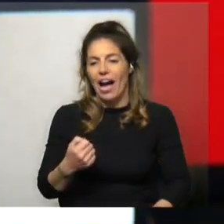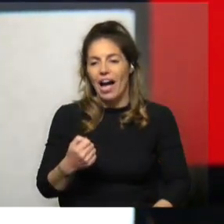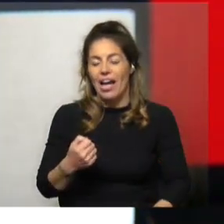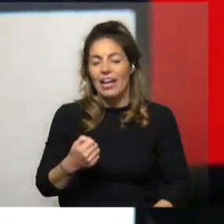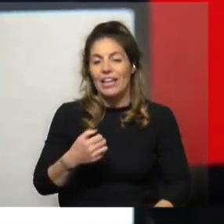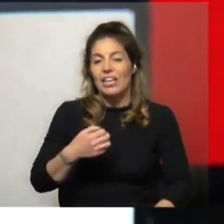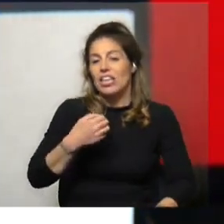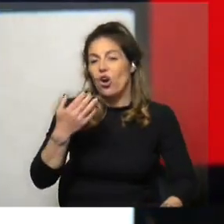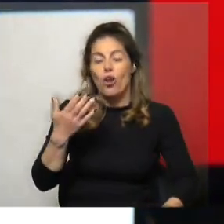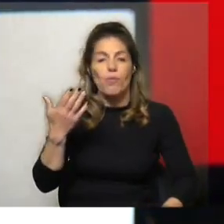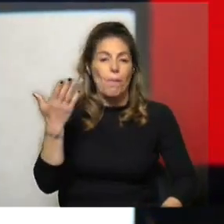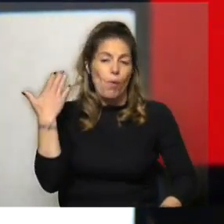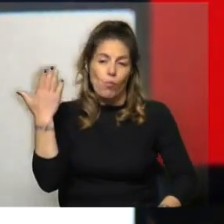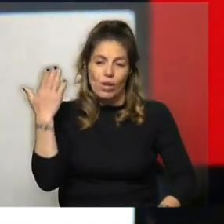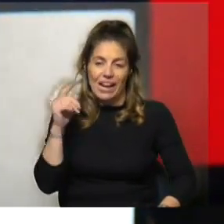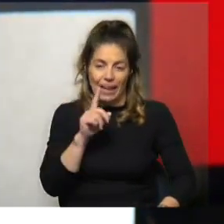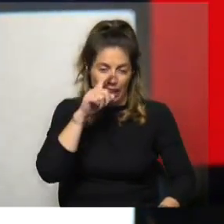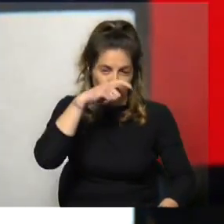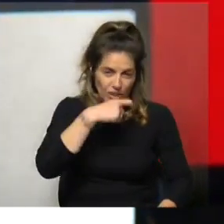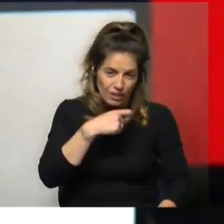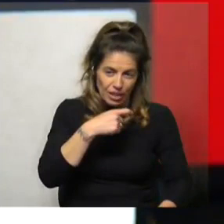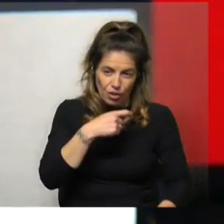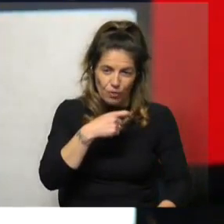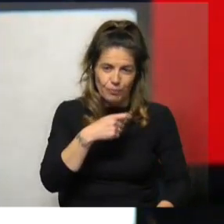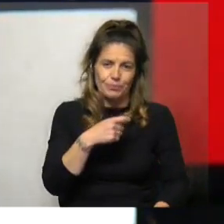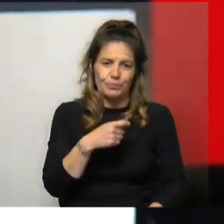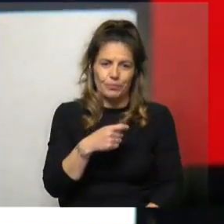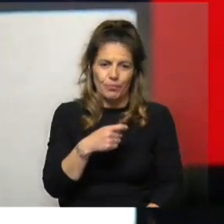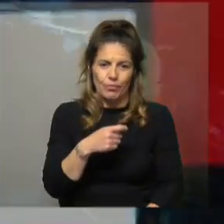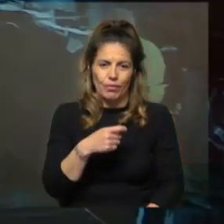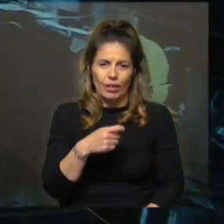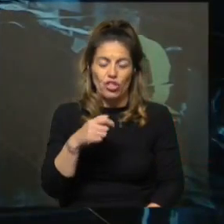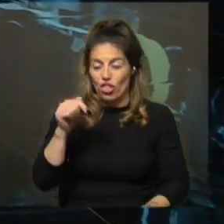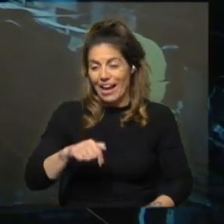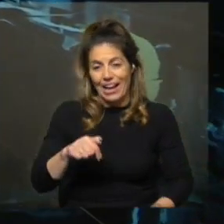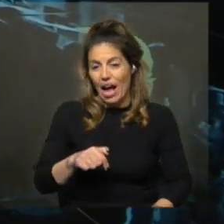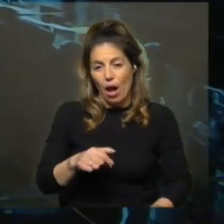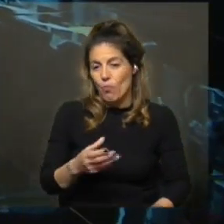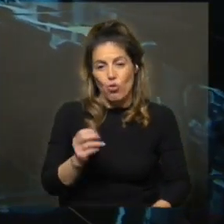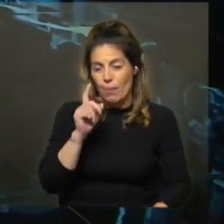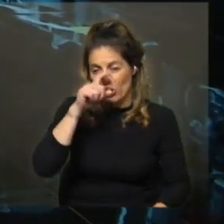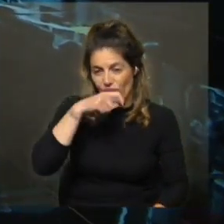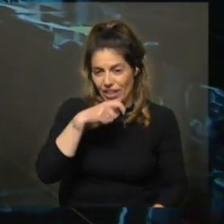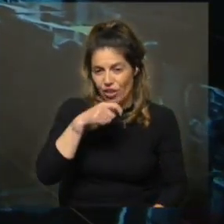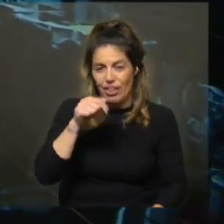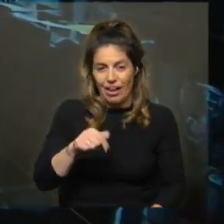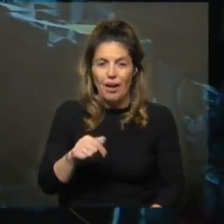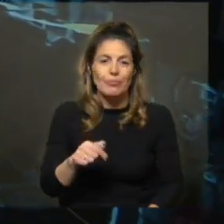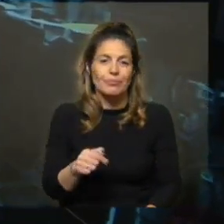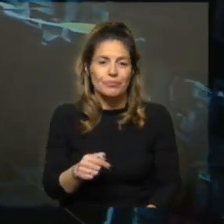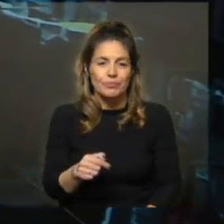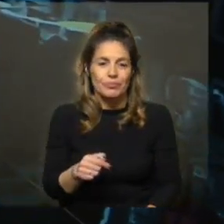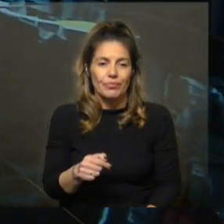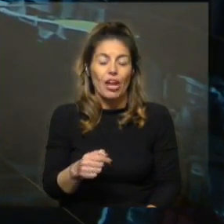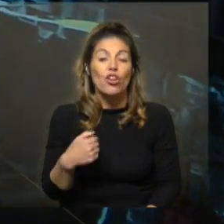popular montevideano claro No este no soy muy montevideano y Y eso Entonces